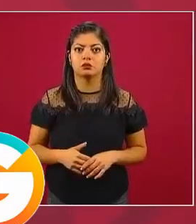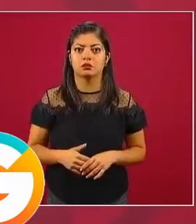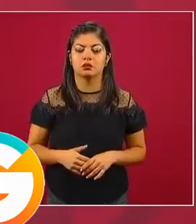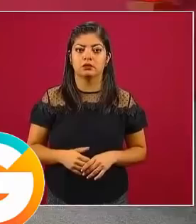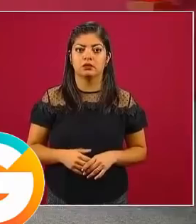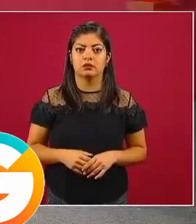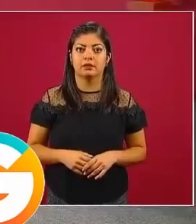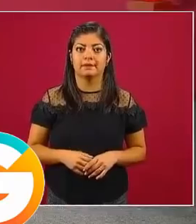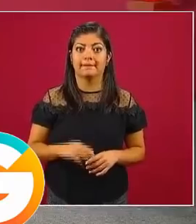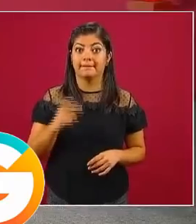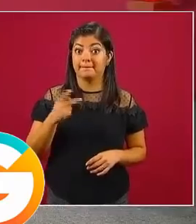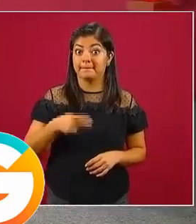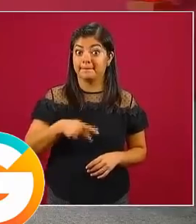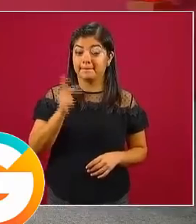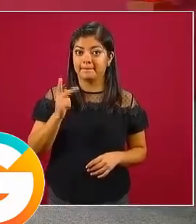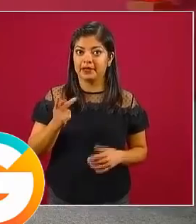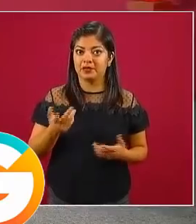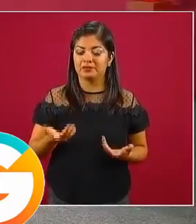Pero esto